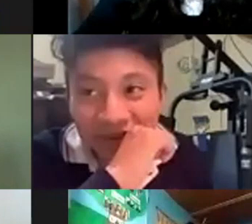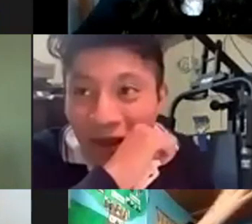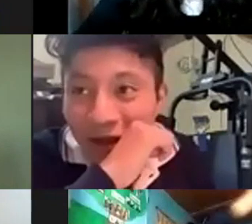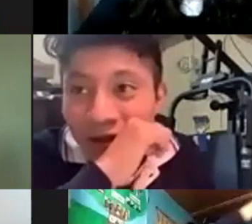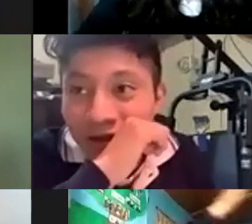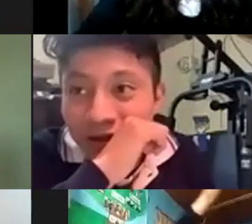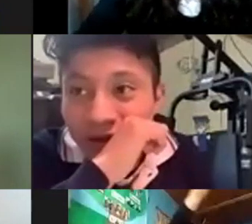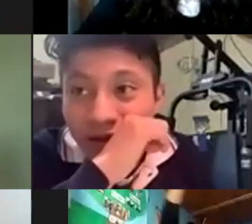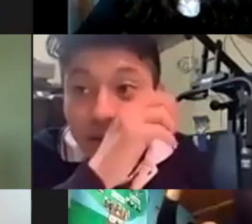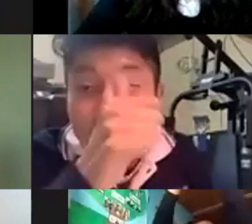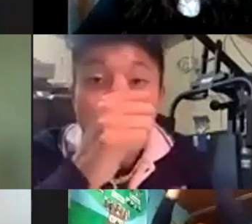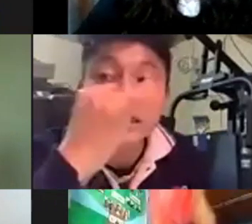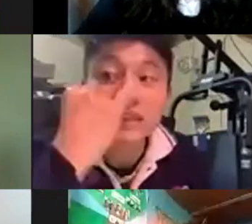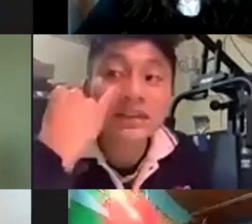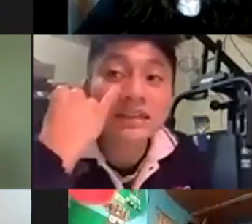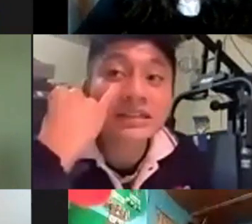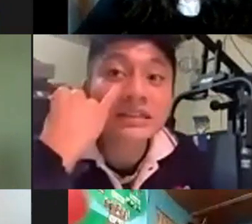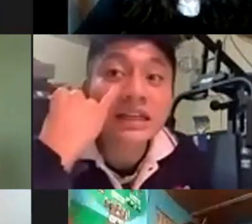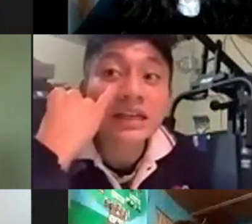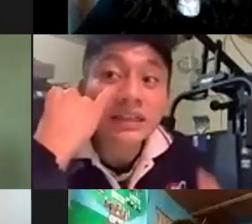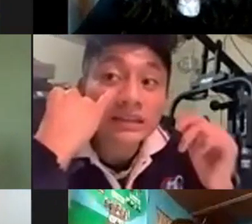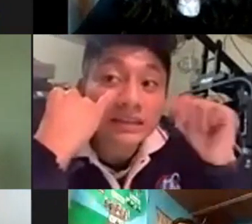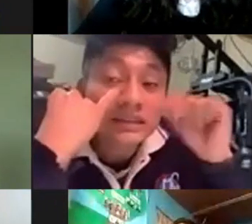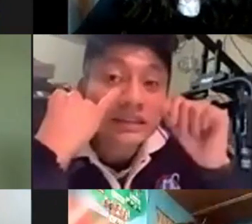Estoy como cojos todavía.